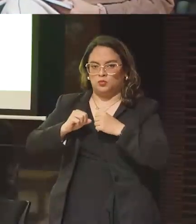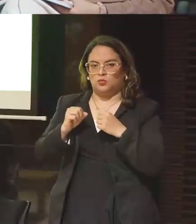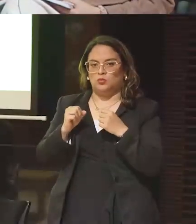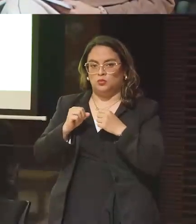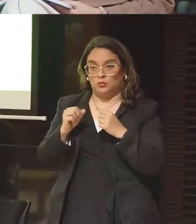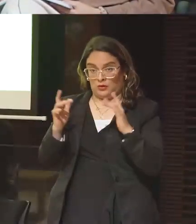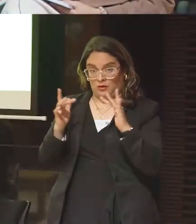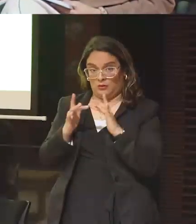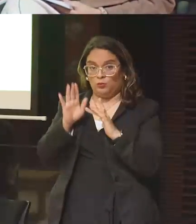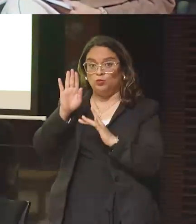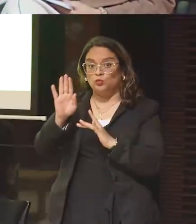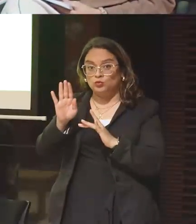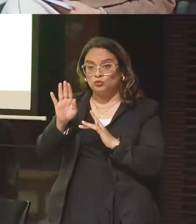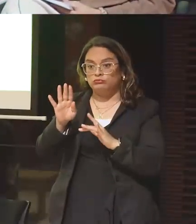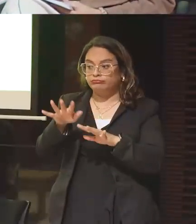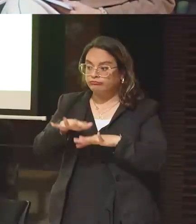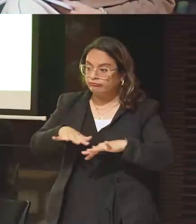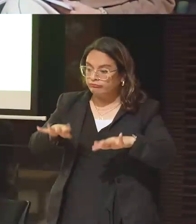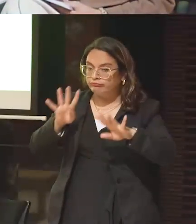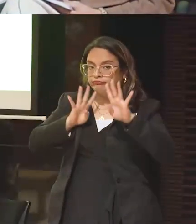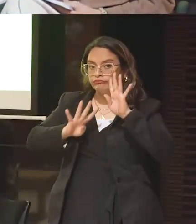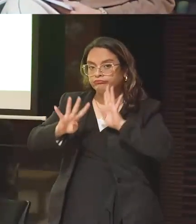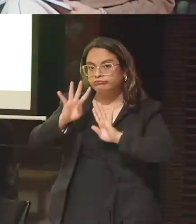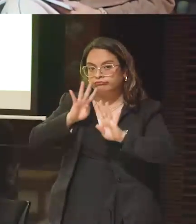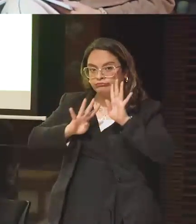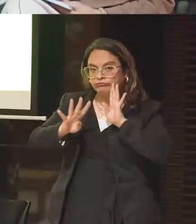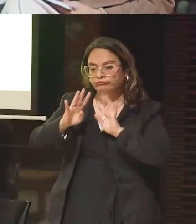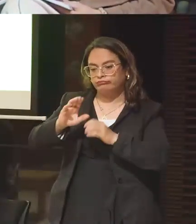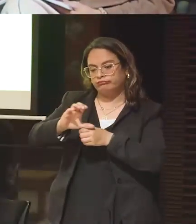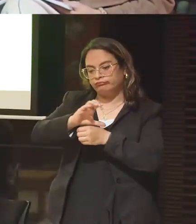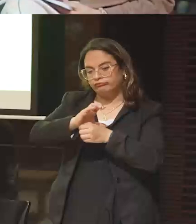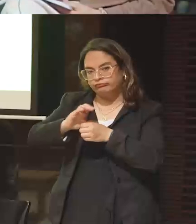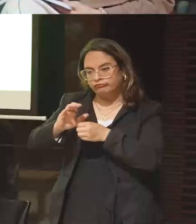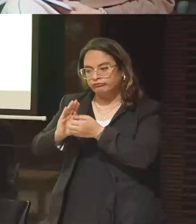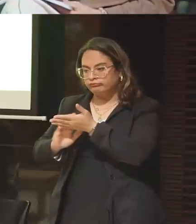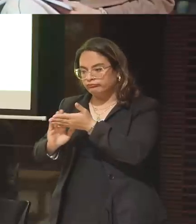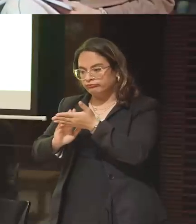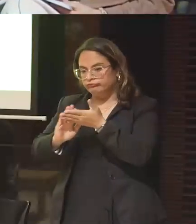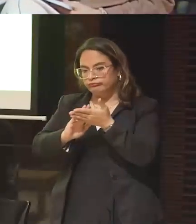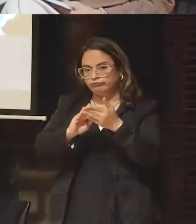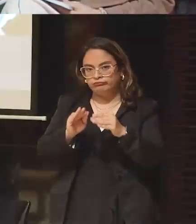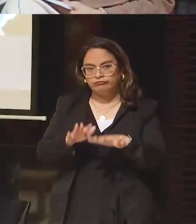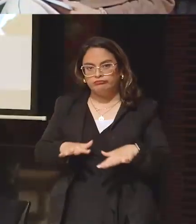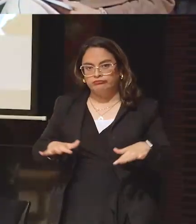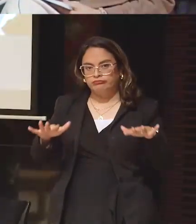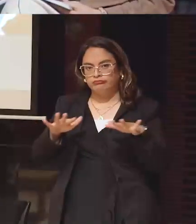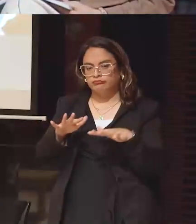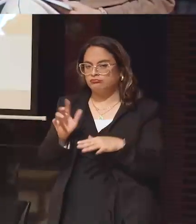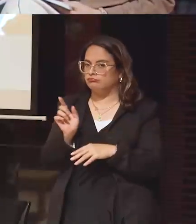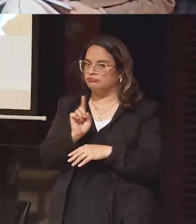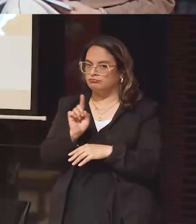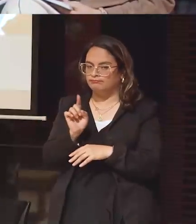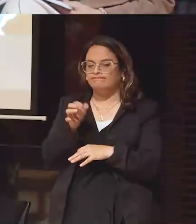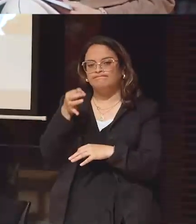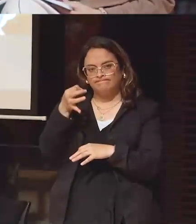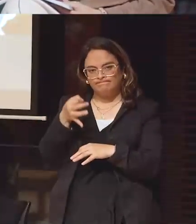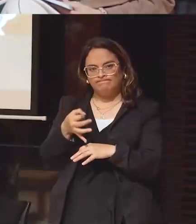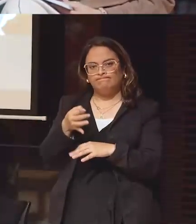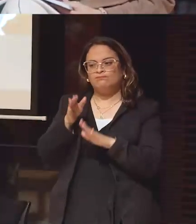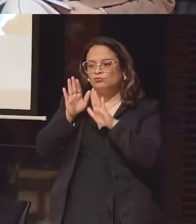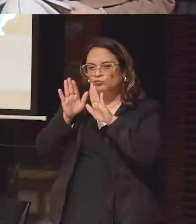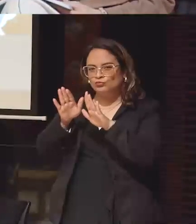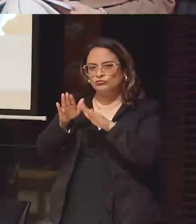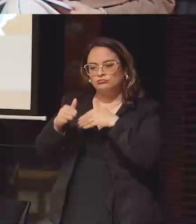ámbito del paisaje y del urbanismo y de la configuración misma del espacio, sino que va a ser una transformación de